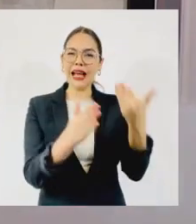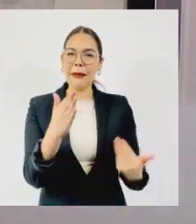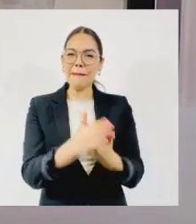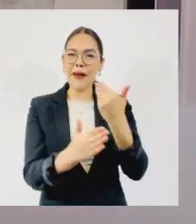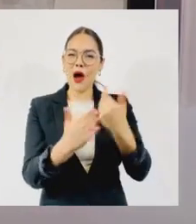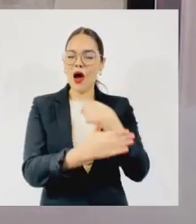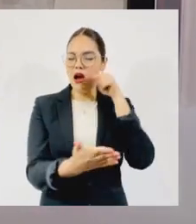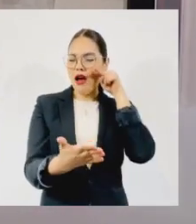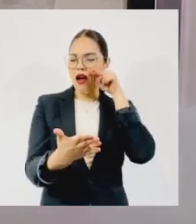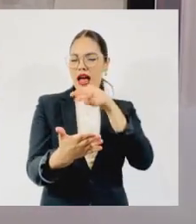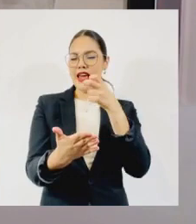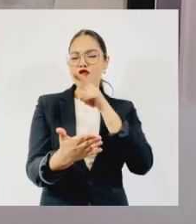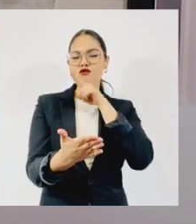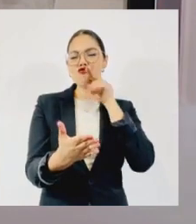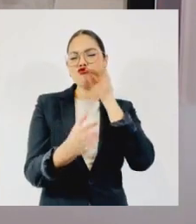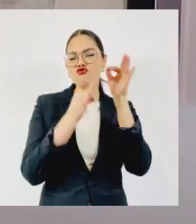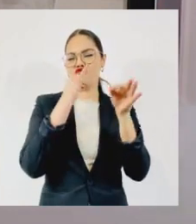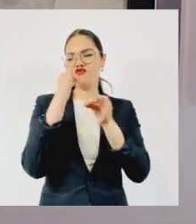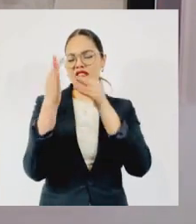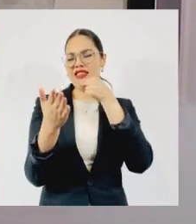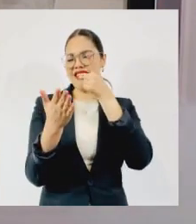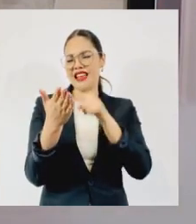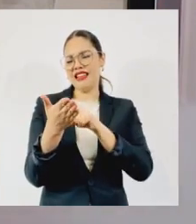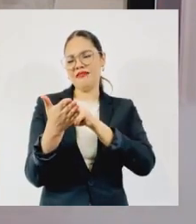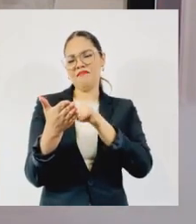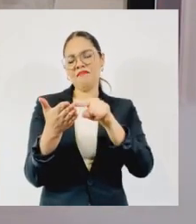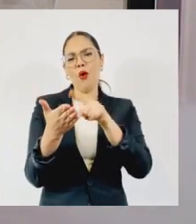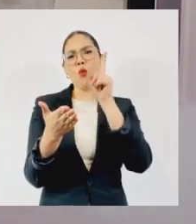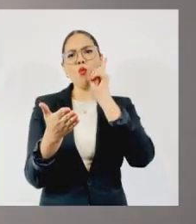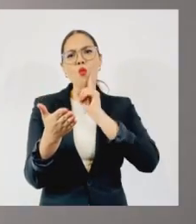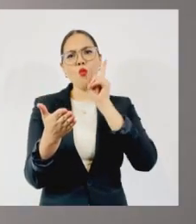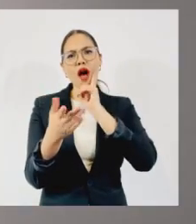las 6 de la mañana de una